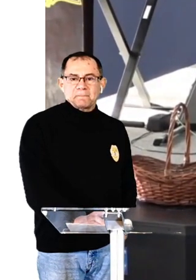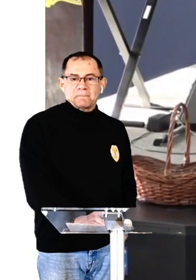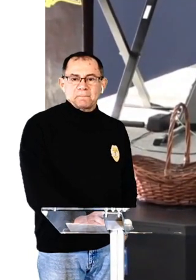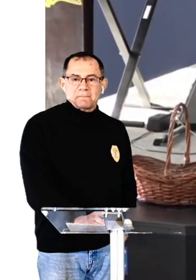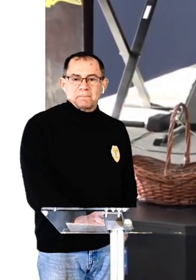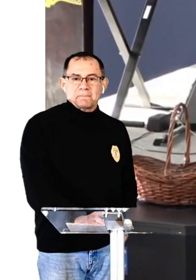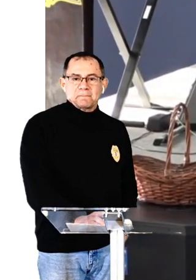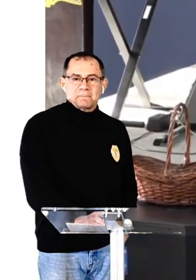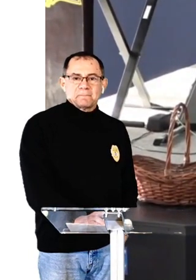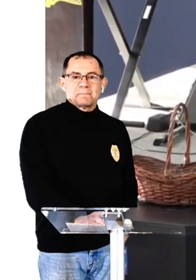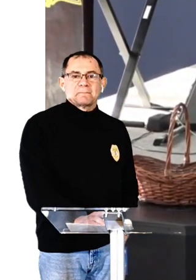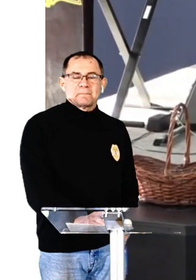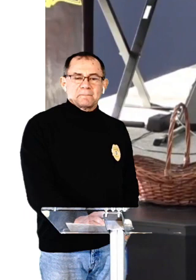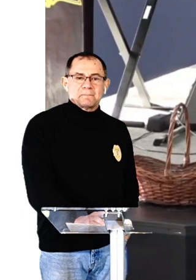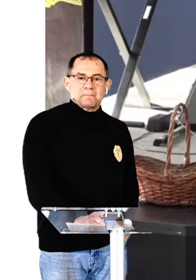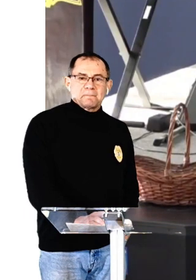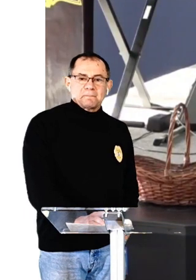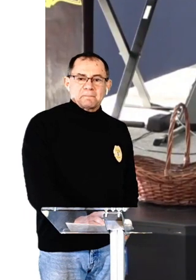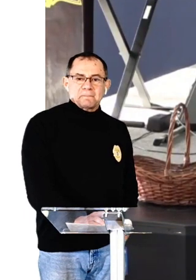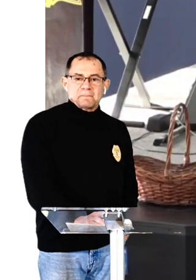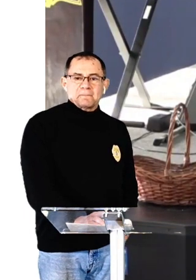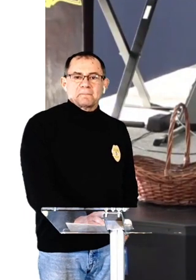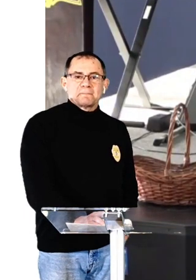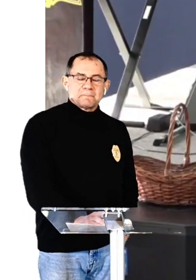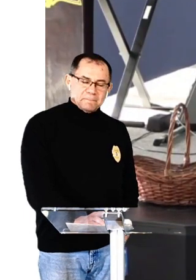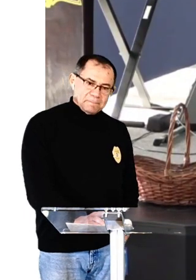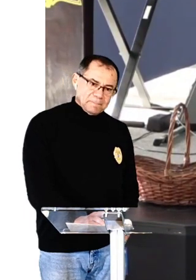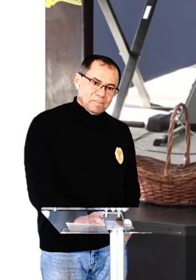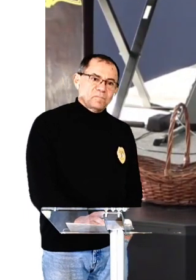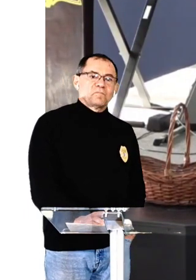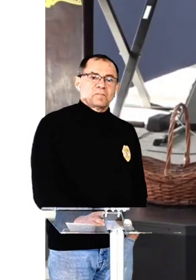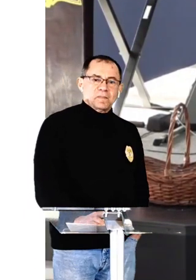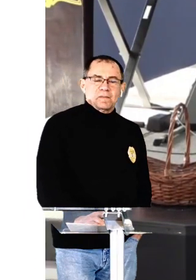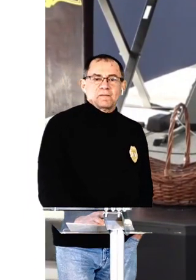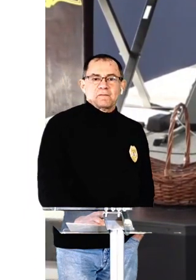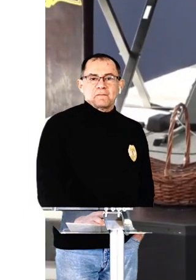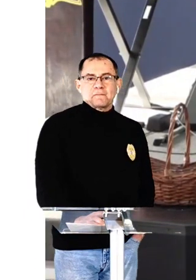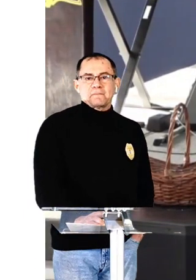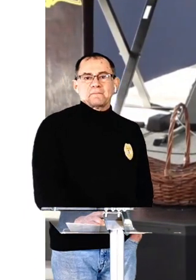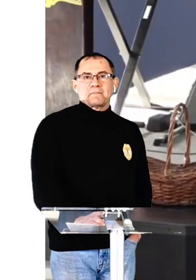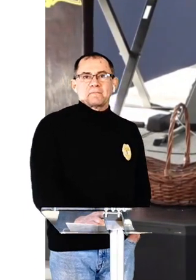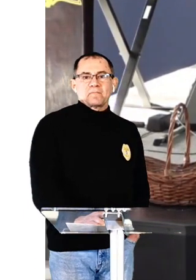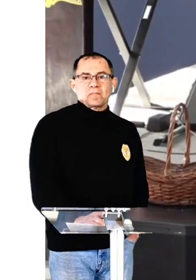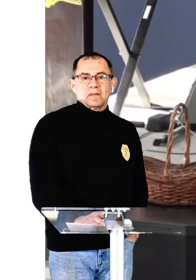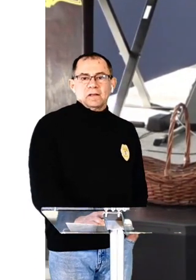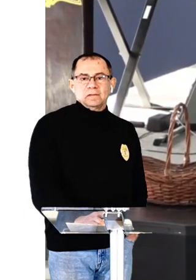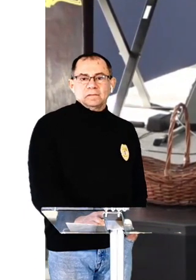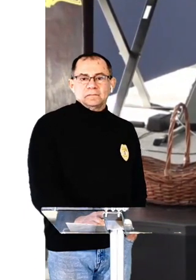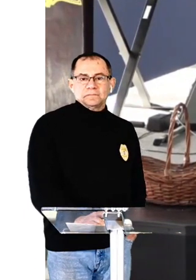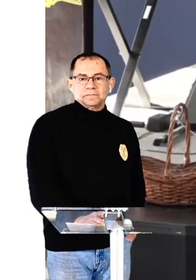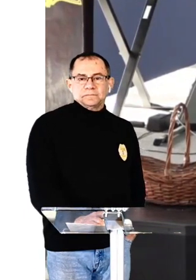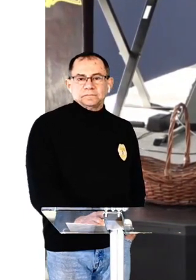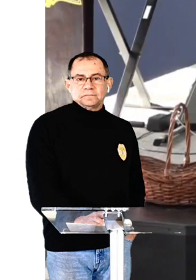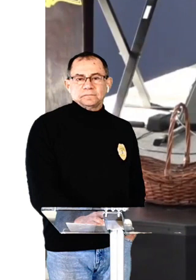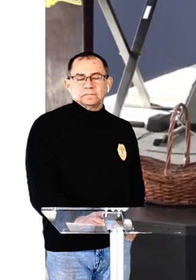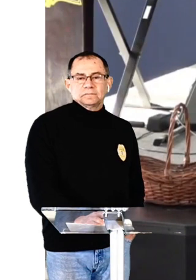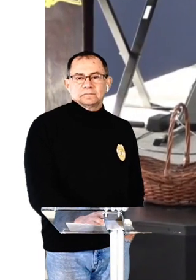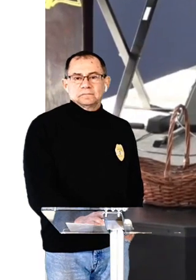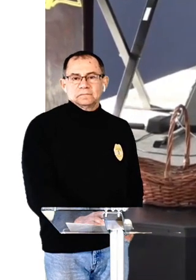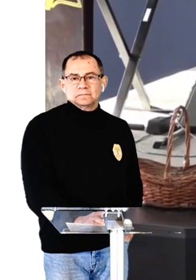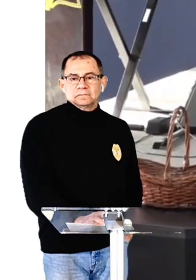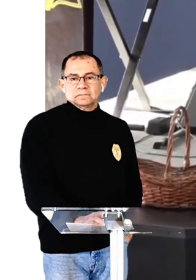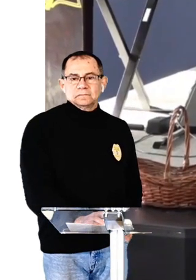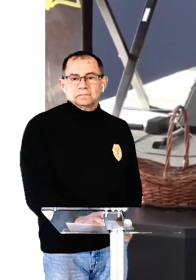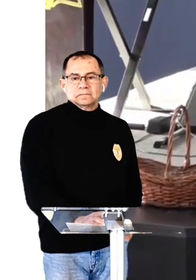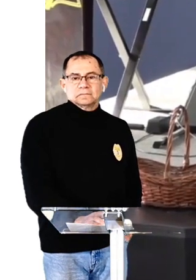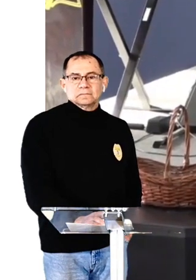hermanos, ¿verdad? La hemos agarrado en guerra espiritual. Y también el mismo día que fue la liberación de mi hija, fue la de mi